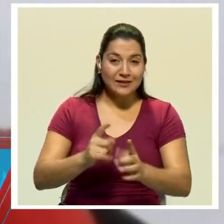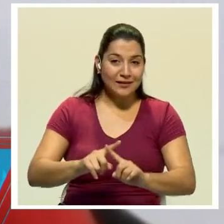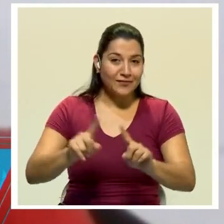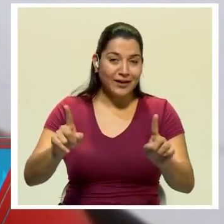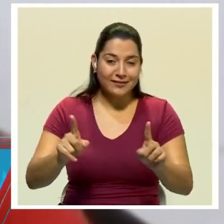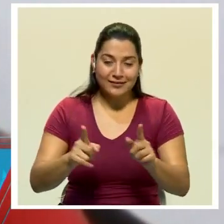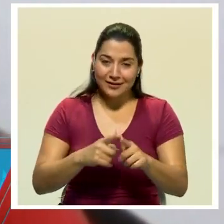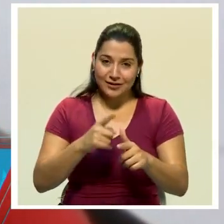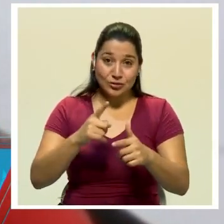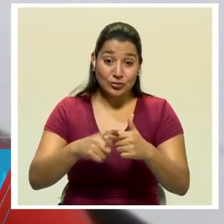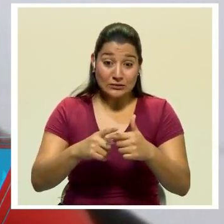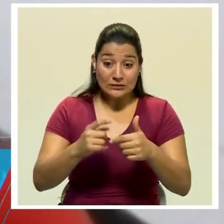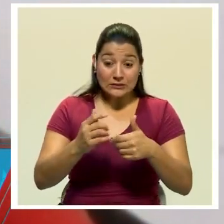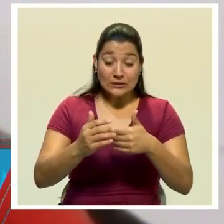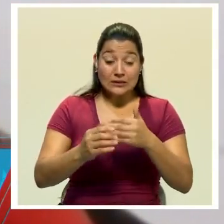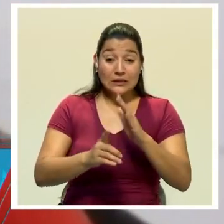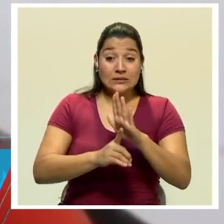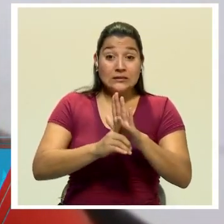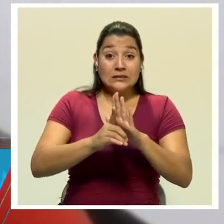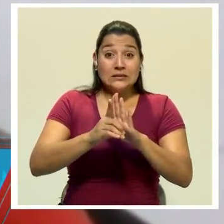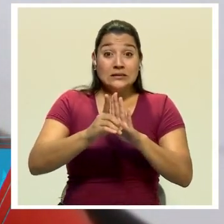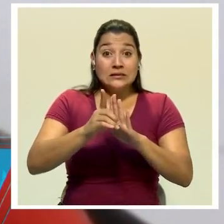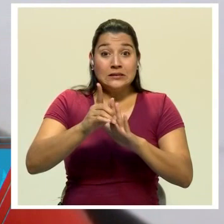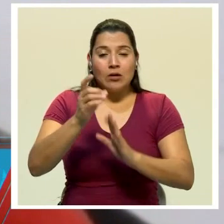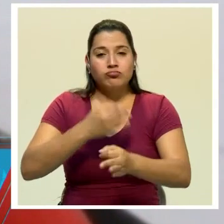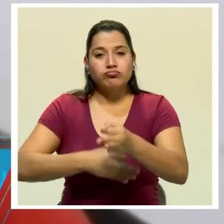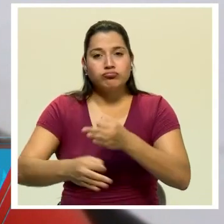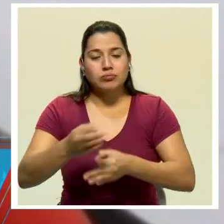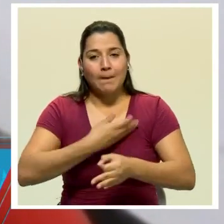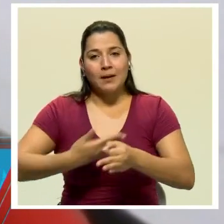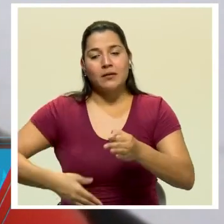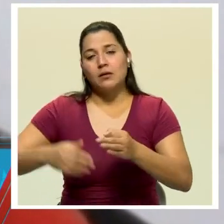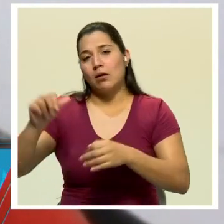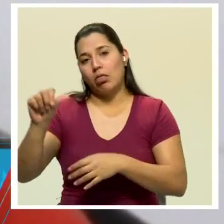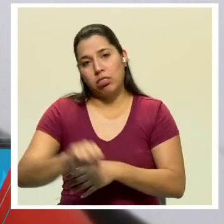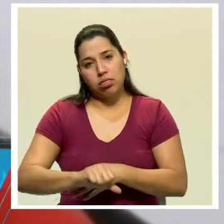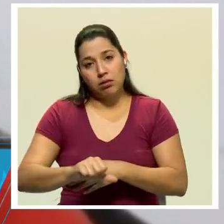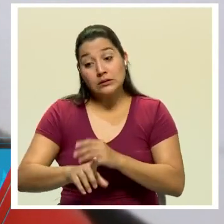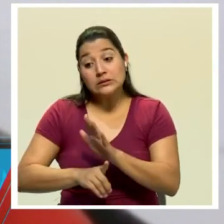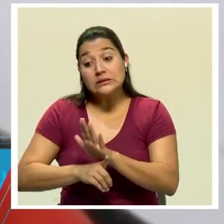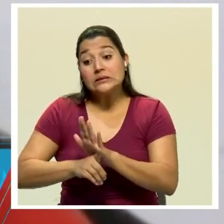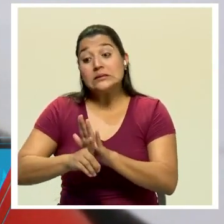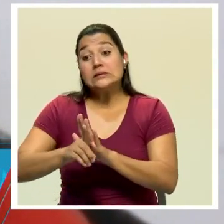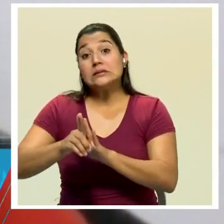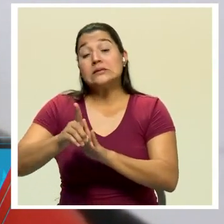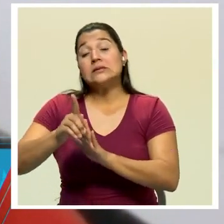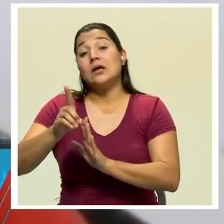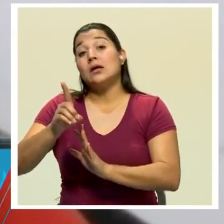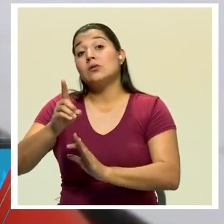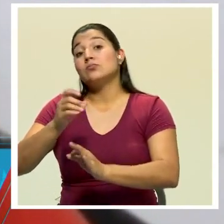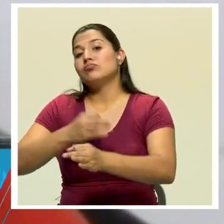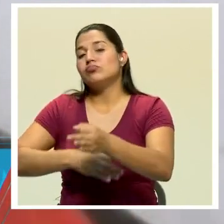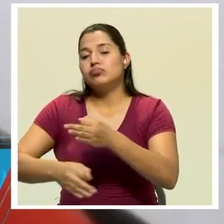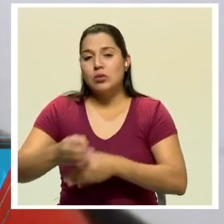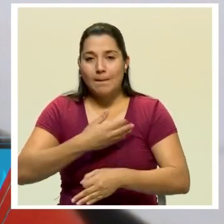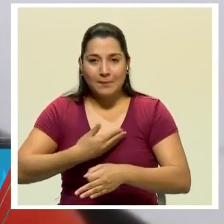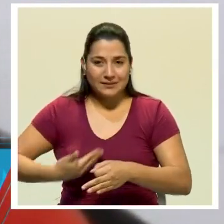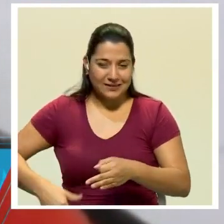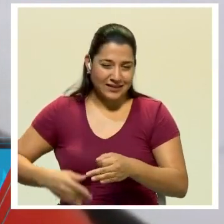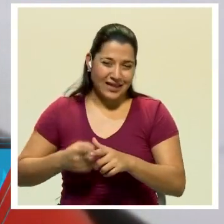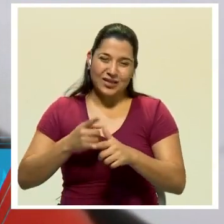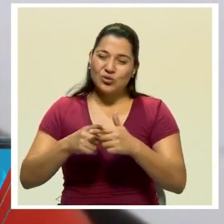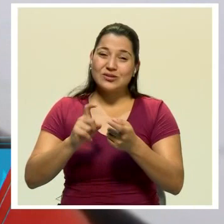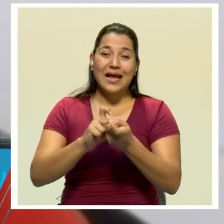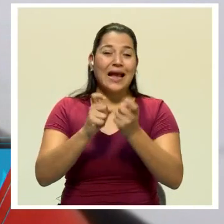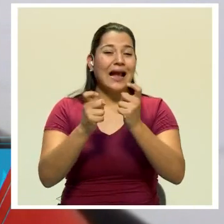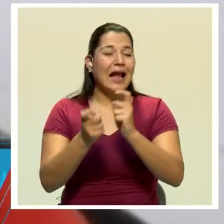procesos bastante largos para madurar como proyectos, entonces lo que pasa es que con la nueva administración se cambia